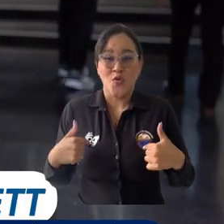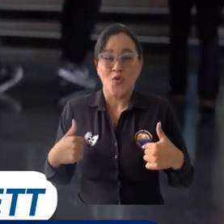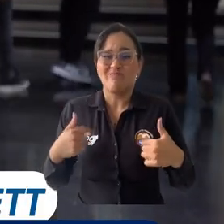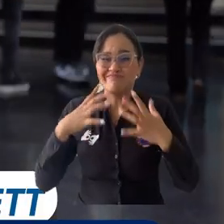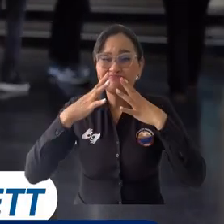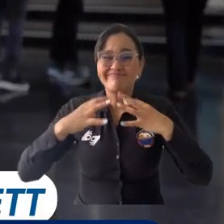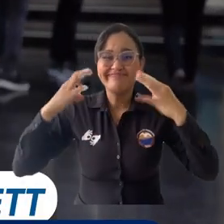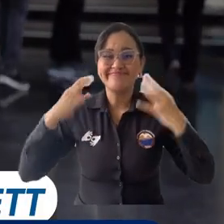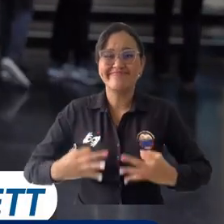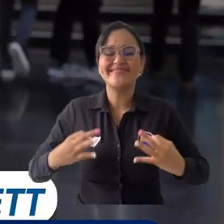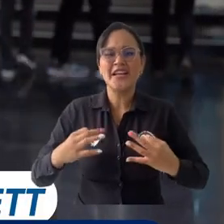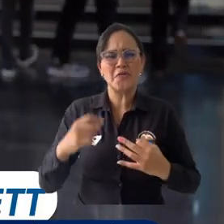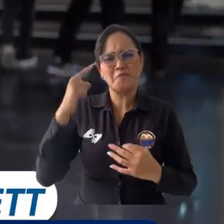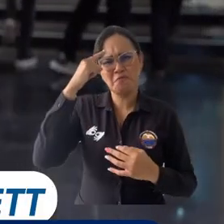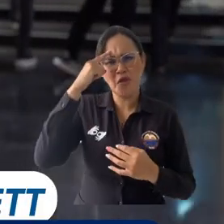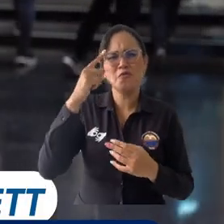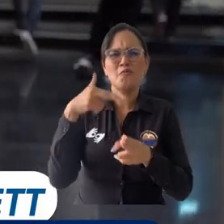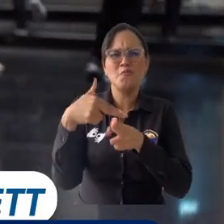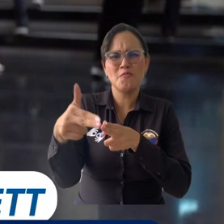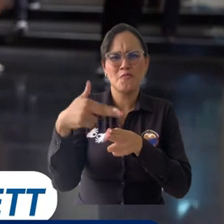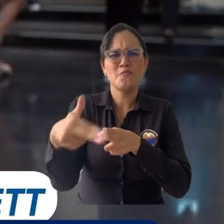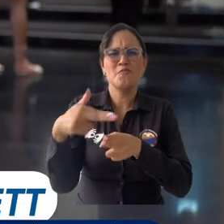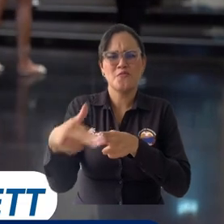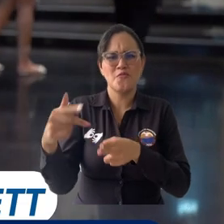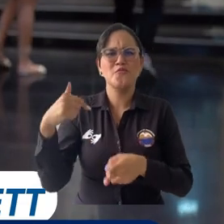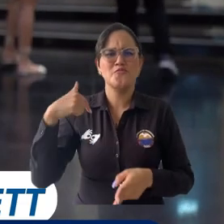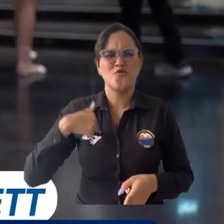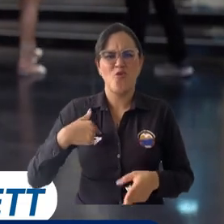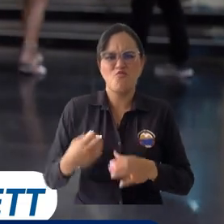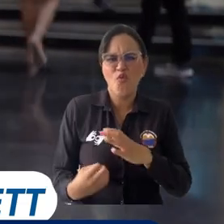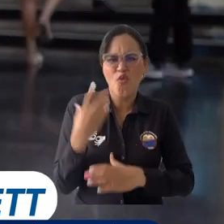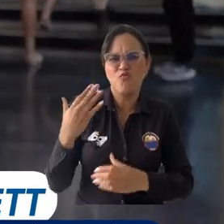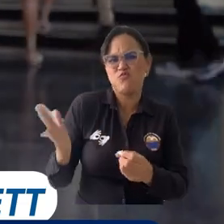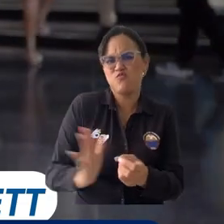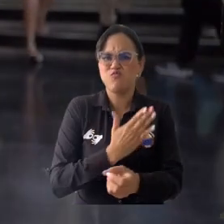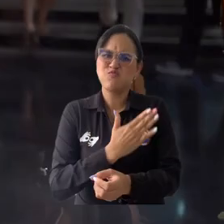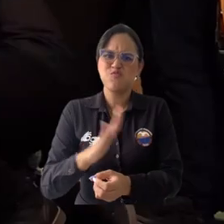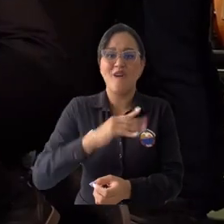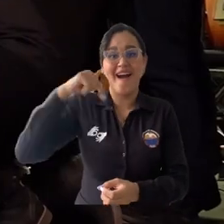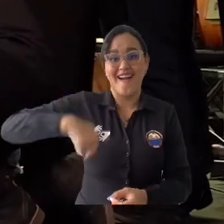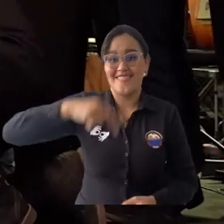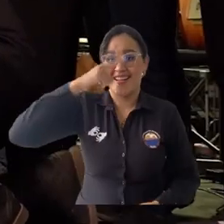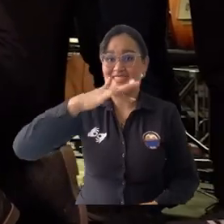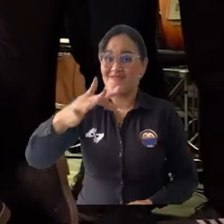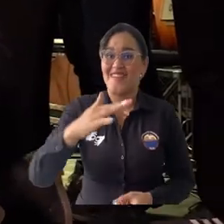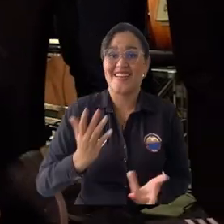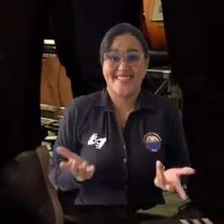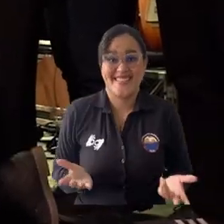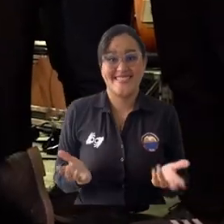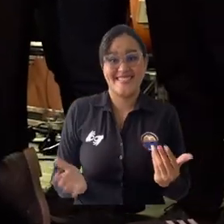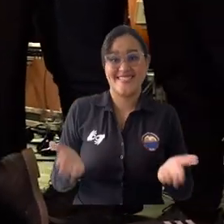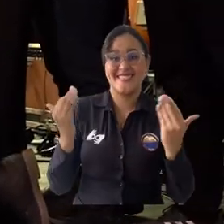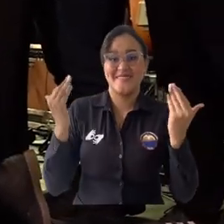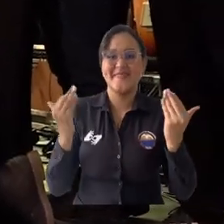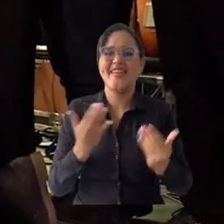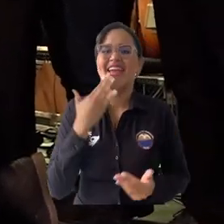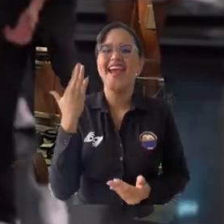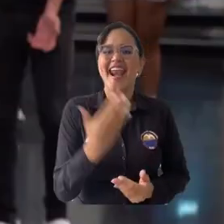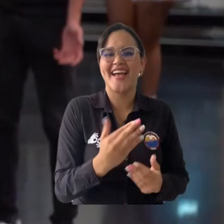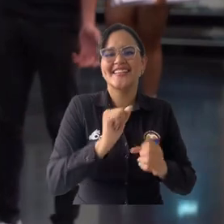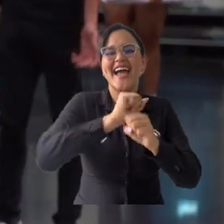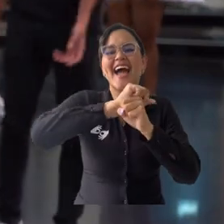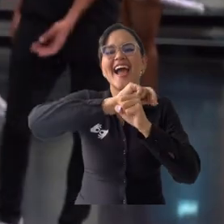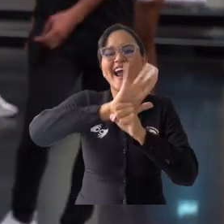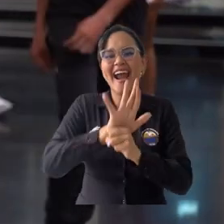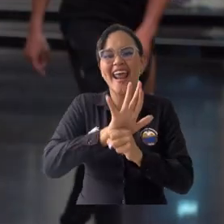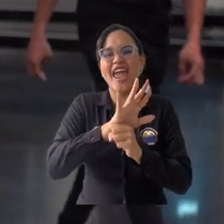pinto dentro de mediano plazo siendo un gran productor musical de Santa Marta, dándole las gracias al